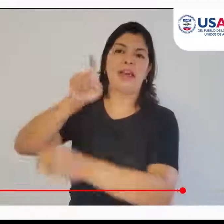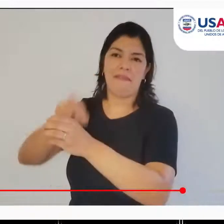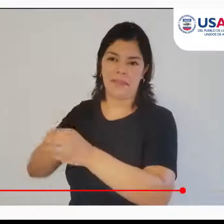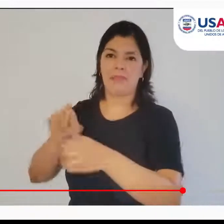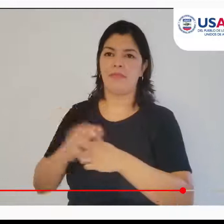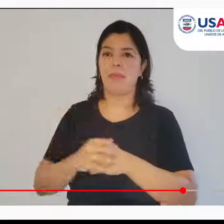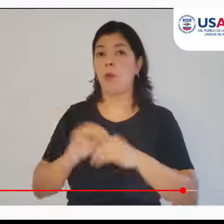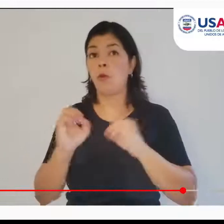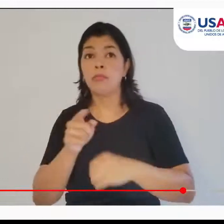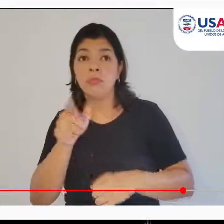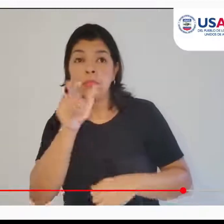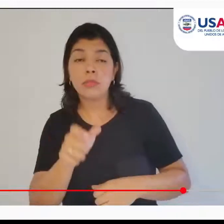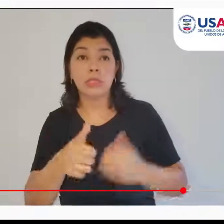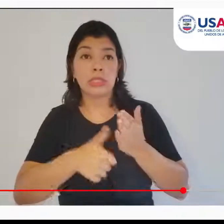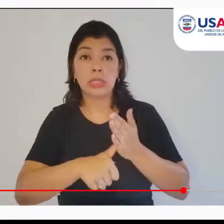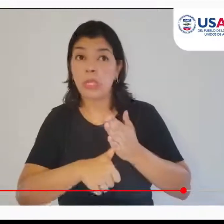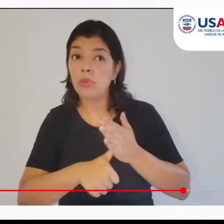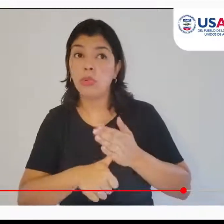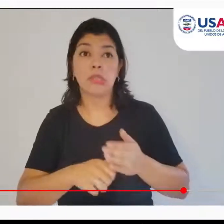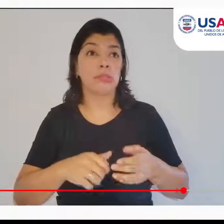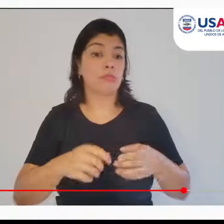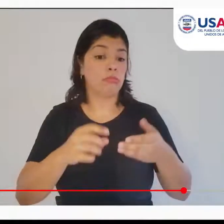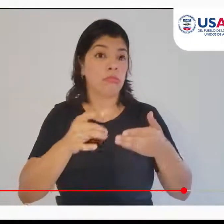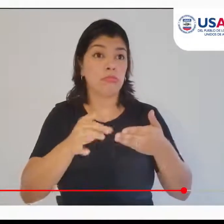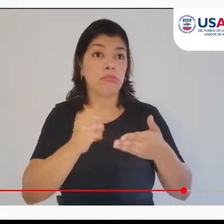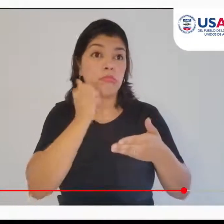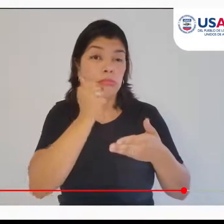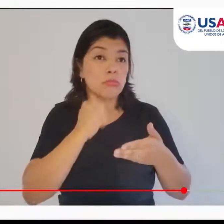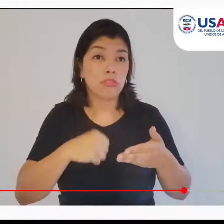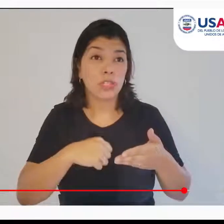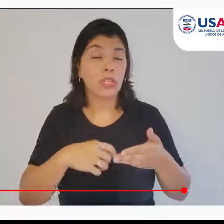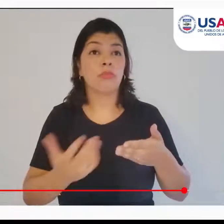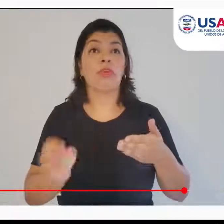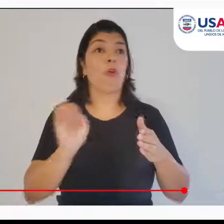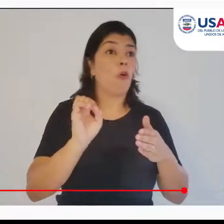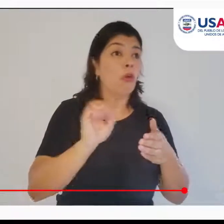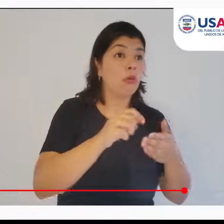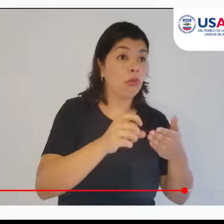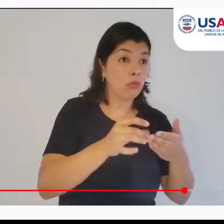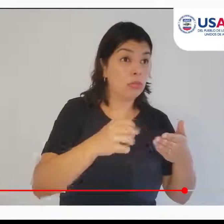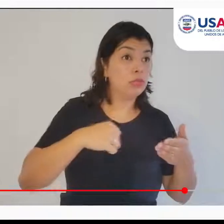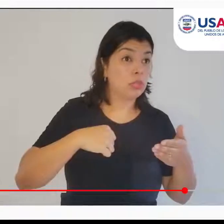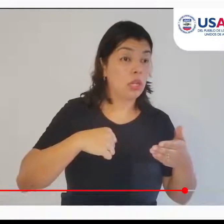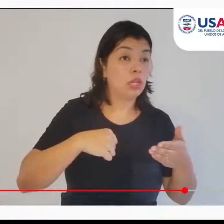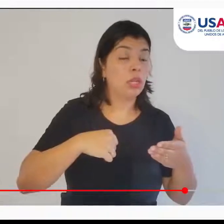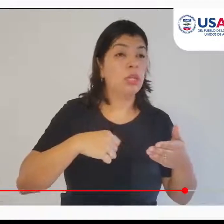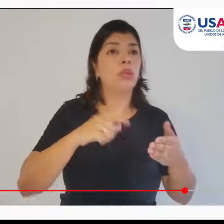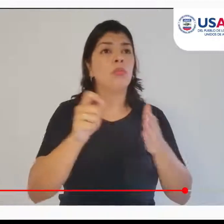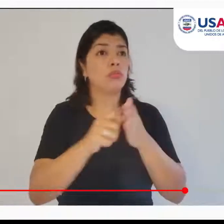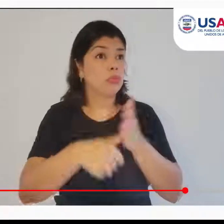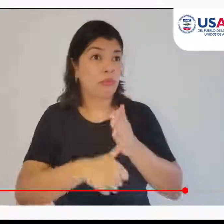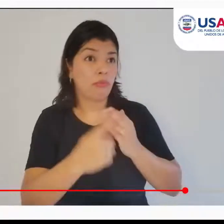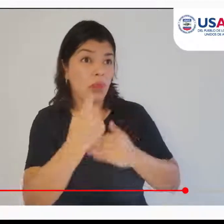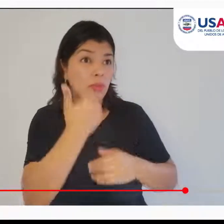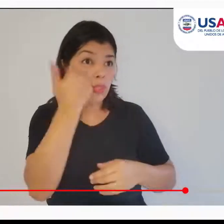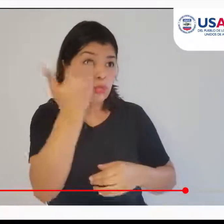personas sin documentos de identidad o personas ya adultas que todavía tienen tarjetas de identidad, personas que no